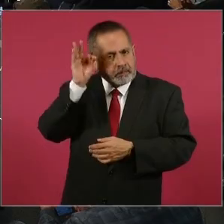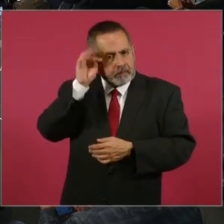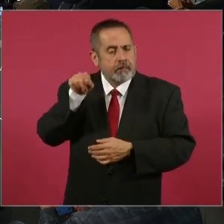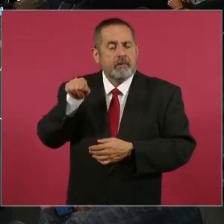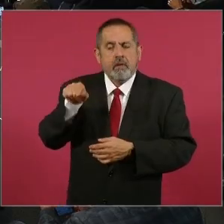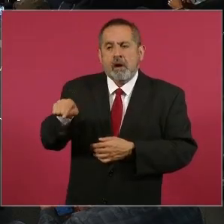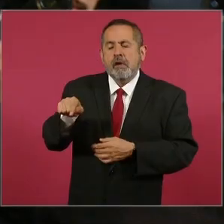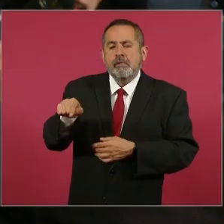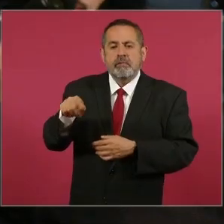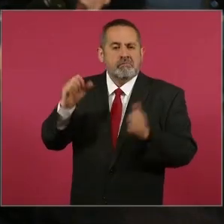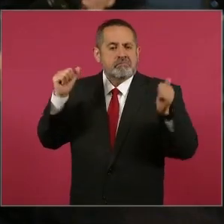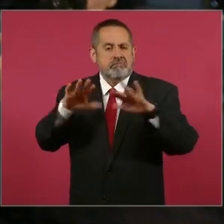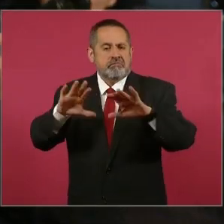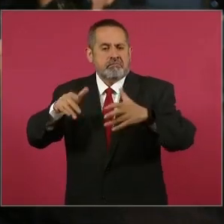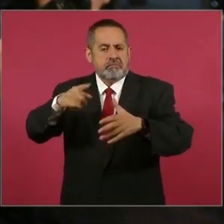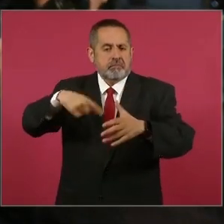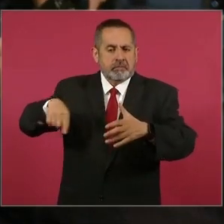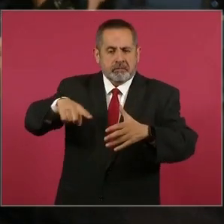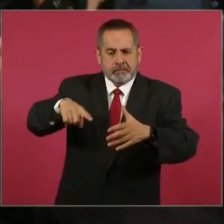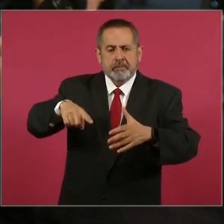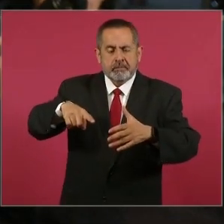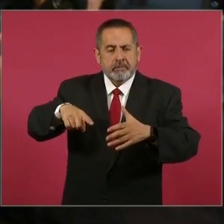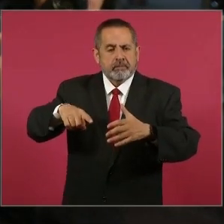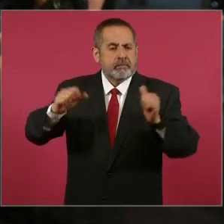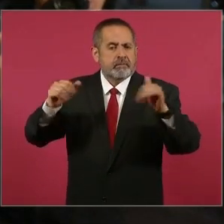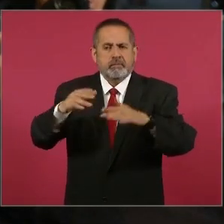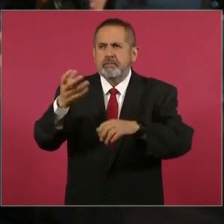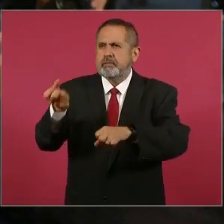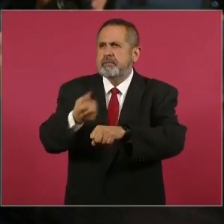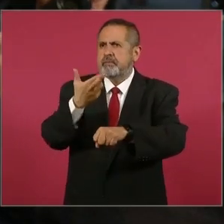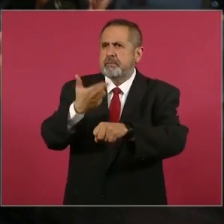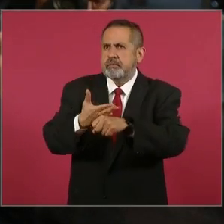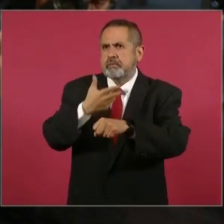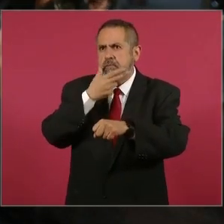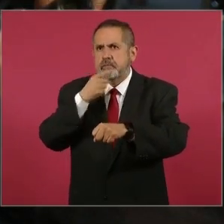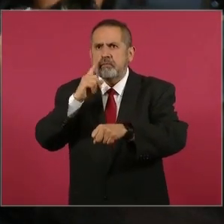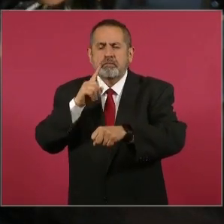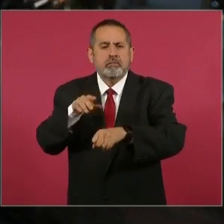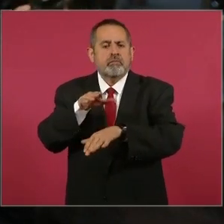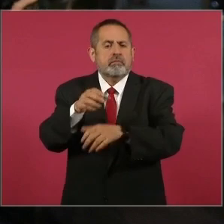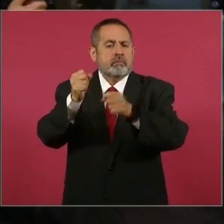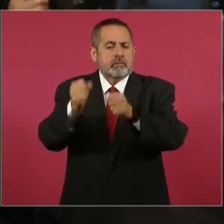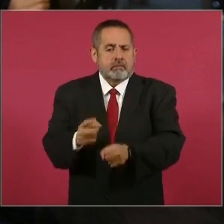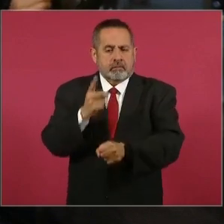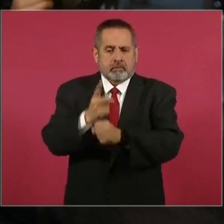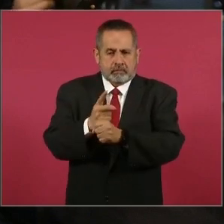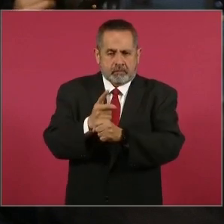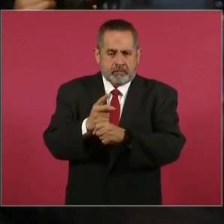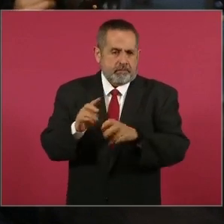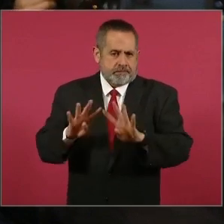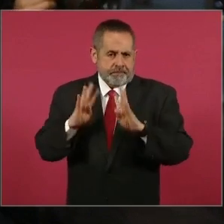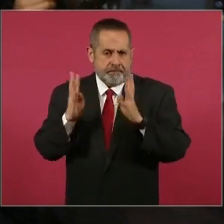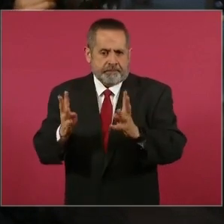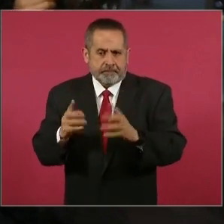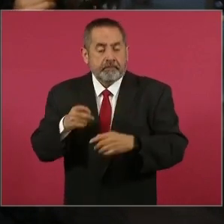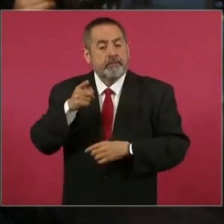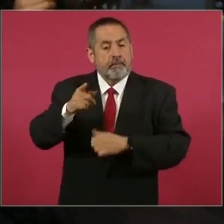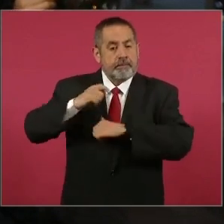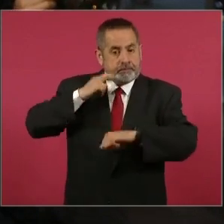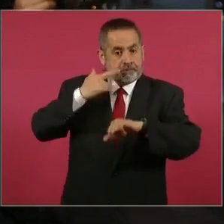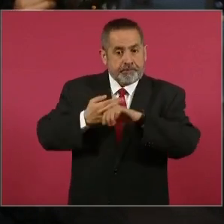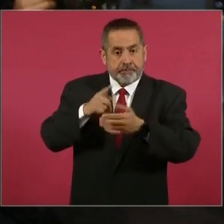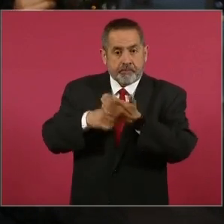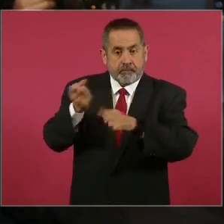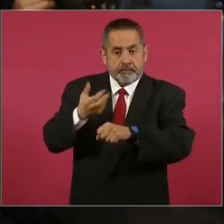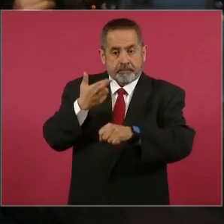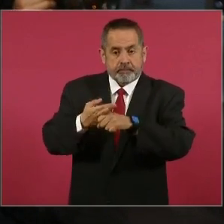asamblea plenaria de la conferencia Nacional de secretarios y secretarias de seguridad pública en esta asamblea la secretaria titular de la